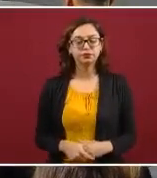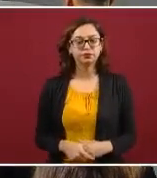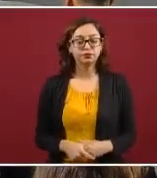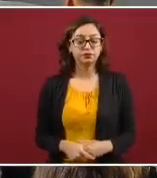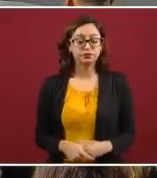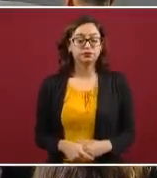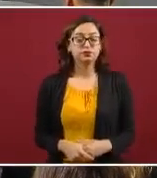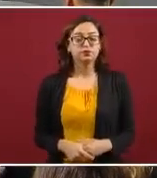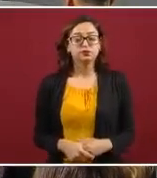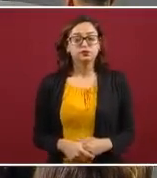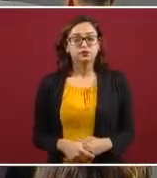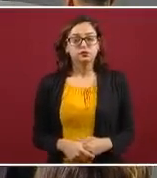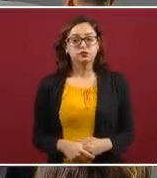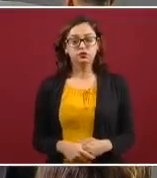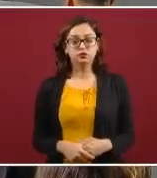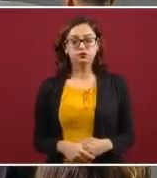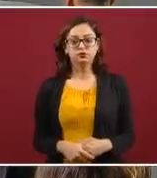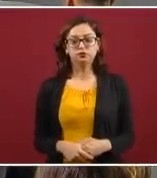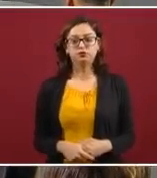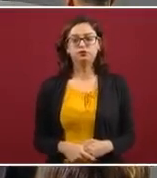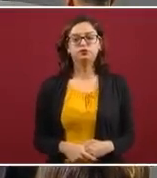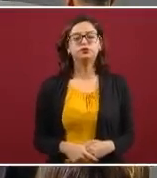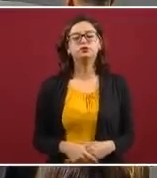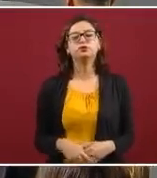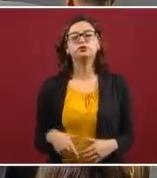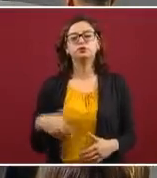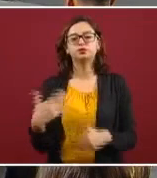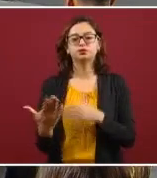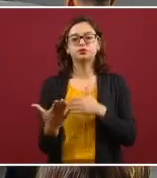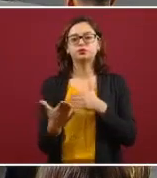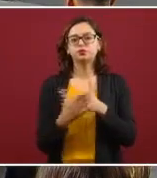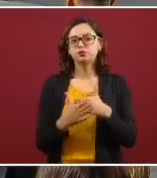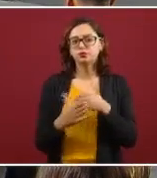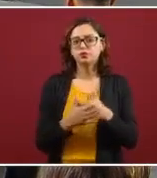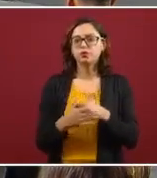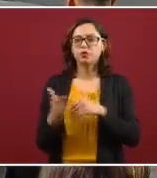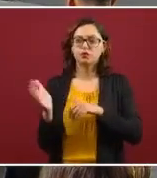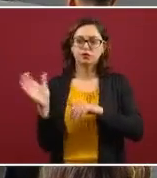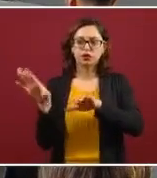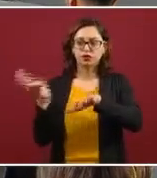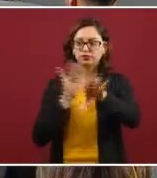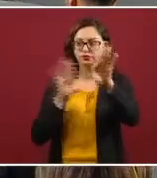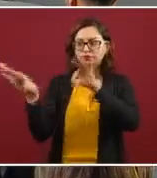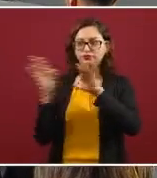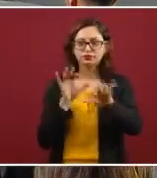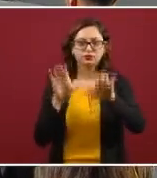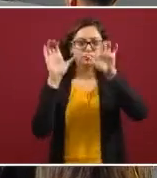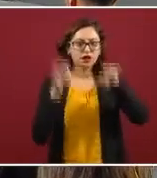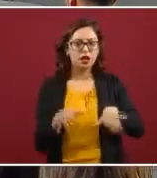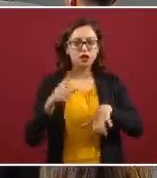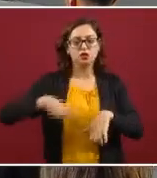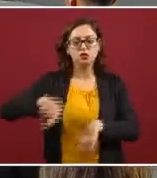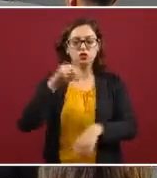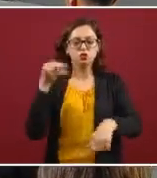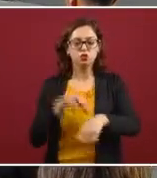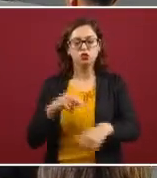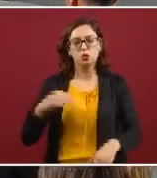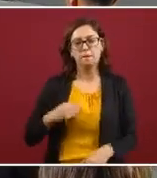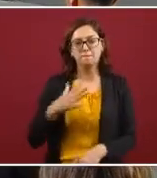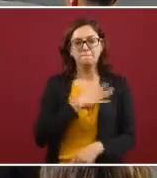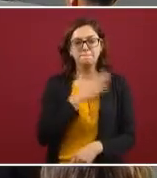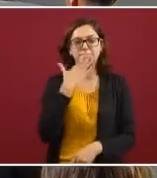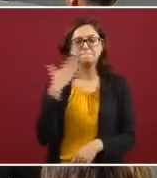Los criterios de selección están aquí, esos serán los criterios que vamos a aplicar para los médicos del bienestar. La siguiente.